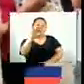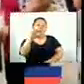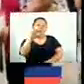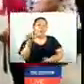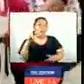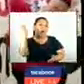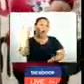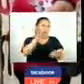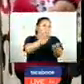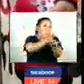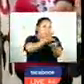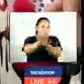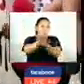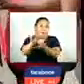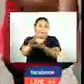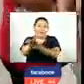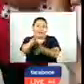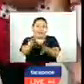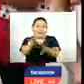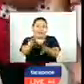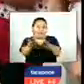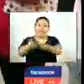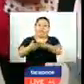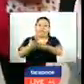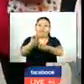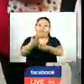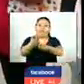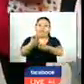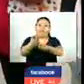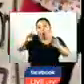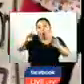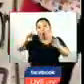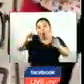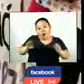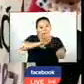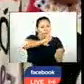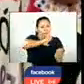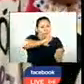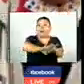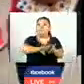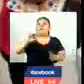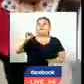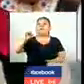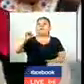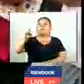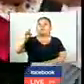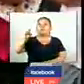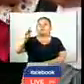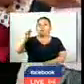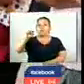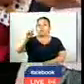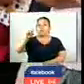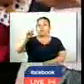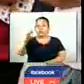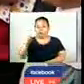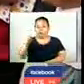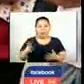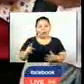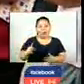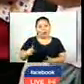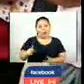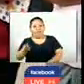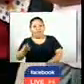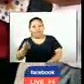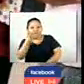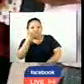despedidos y exigen ser reinstalados en sus labores o que se les pague su indemnización. Agentes policiales llegaron a la zona para poder mediar